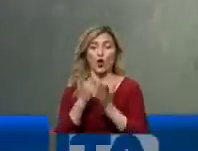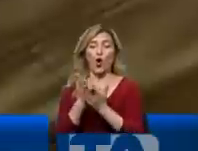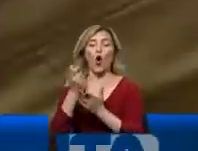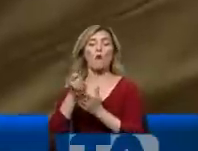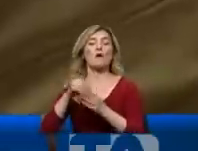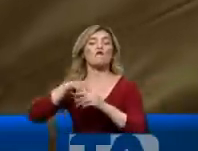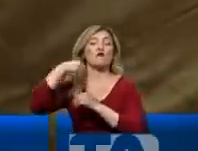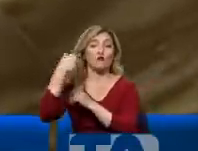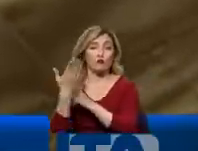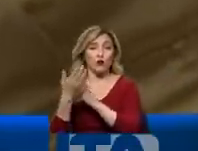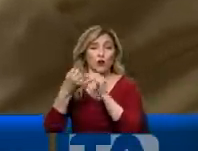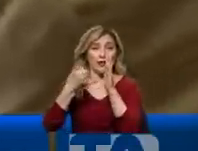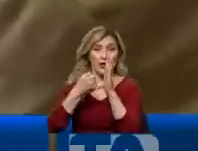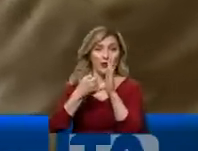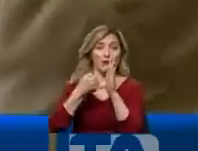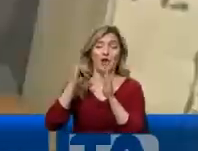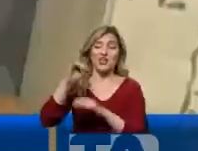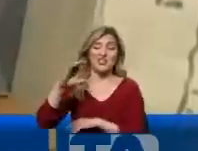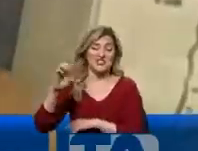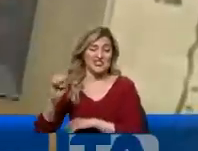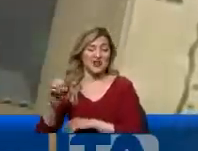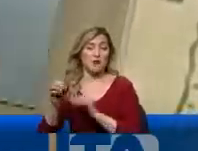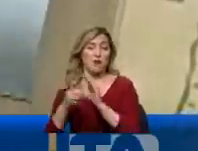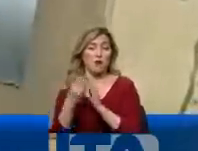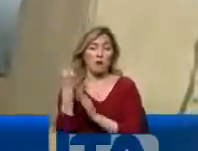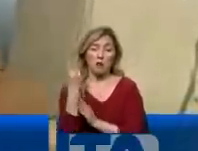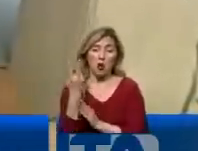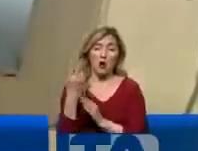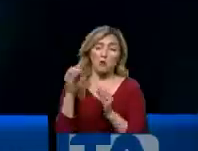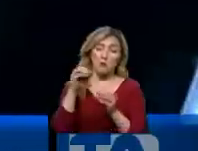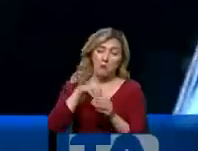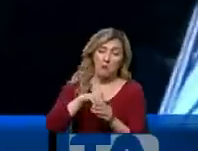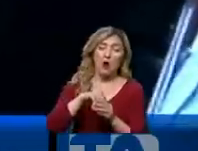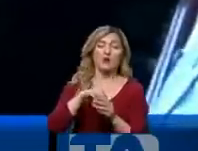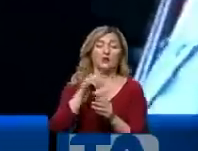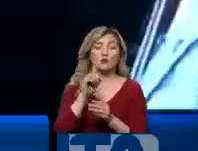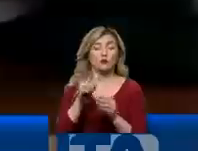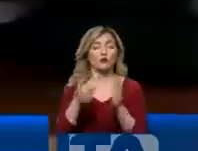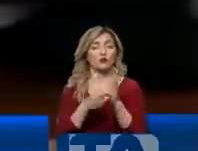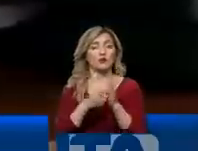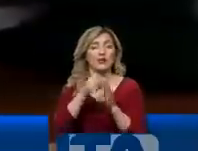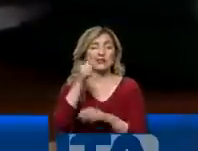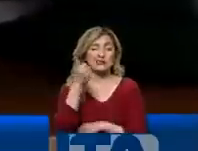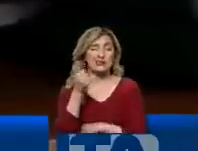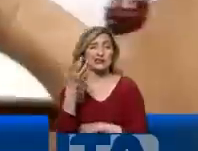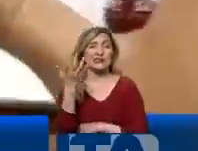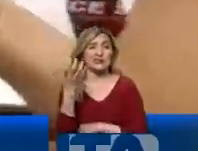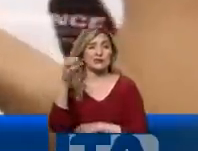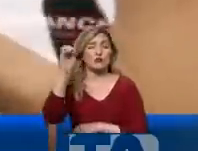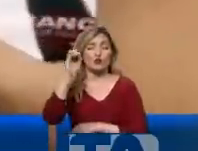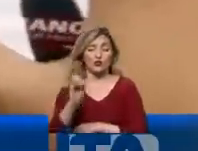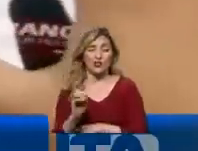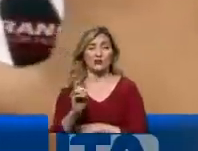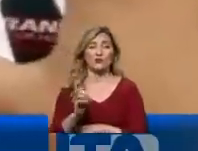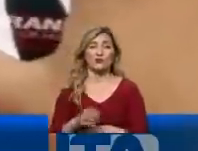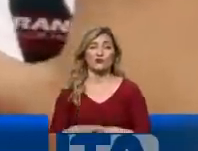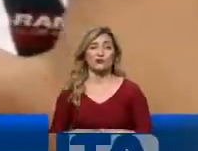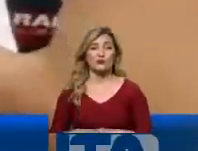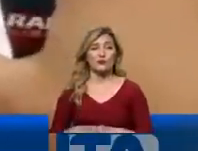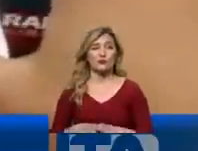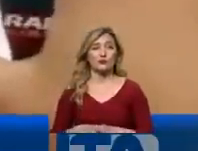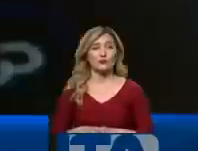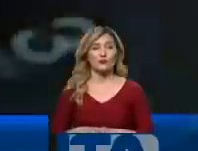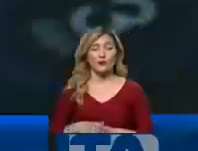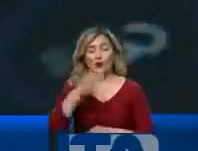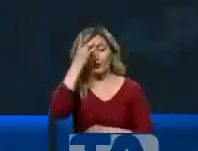importados, a más del IVA y el ICE en algunos casos, también tenían un arancel del 10, 15 y 20% respectivamente, que